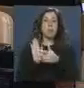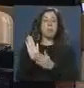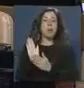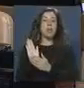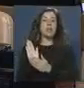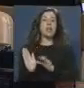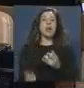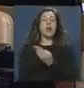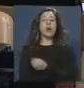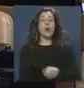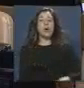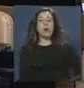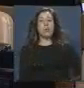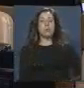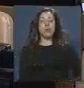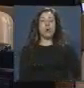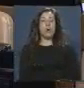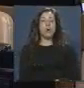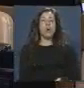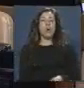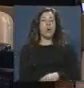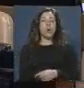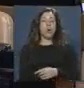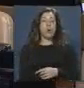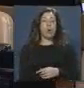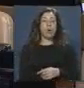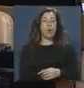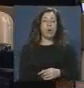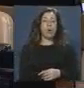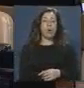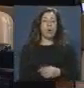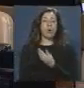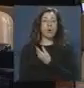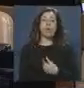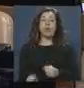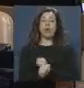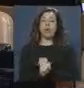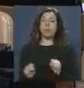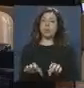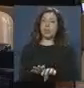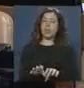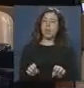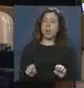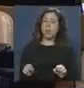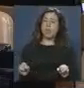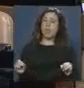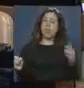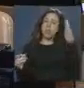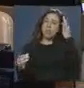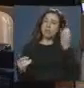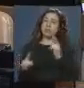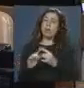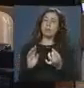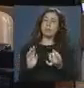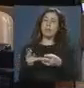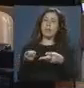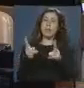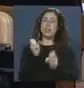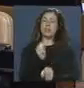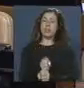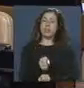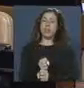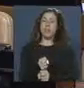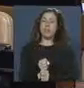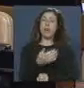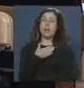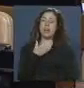gobierno, de que el gobierno no puede compartir que de manera arbitraria se vulneren derechos de los trabajadores.